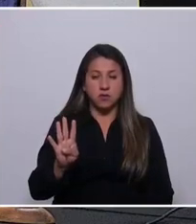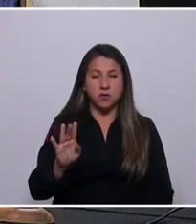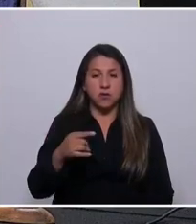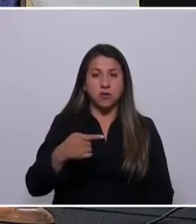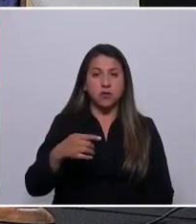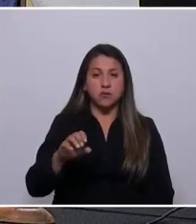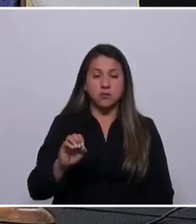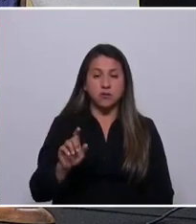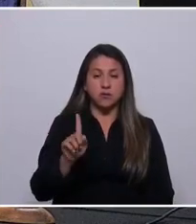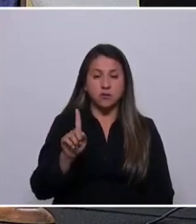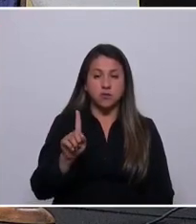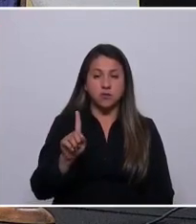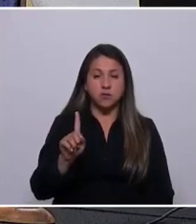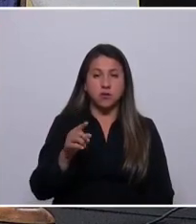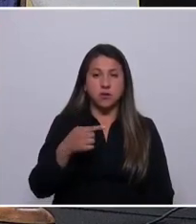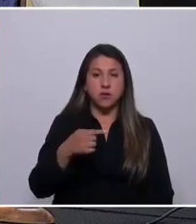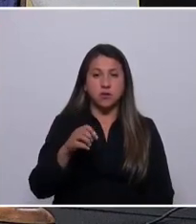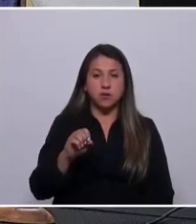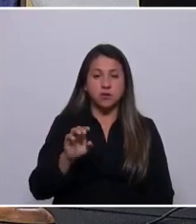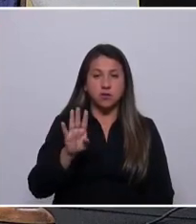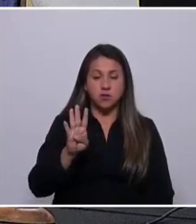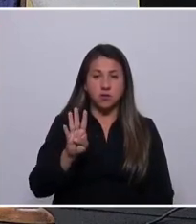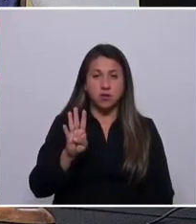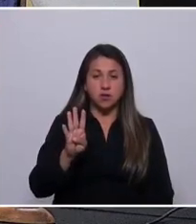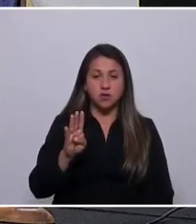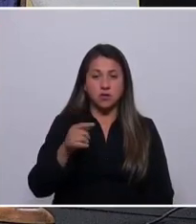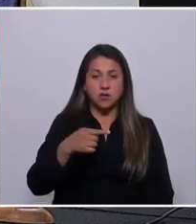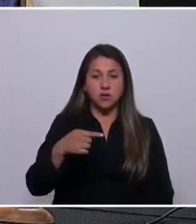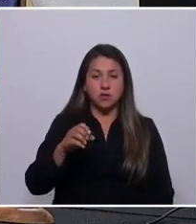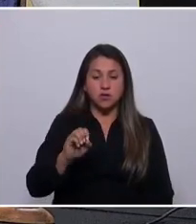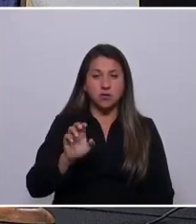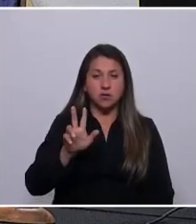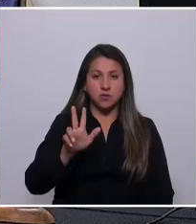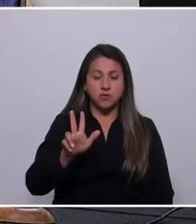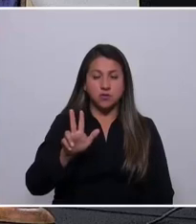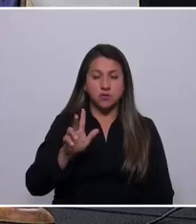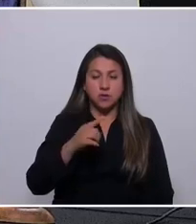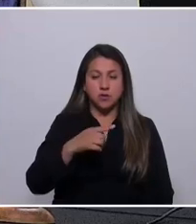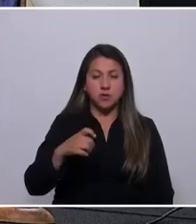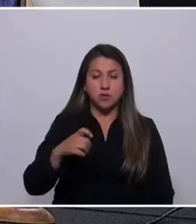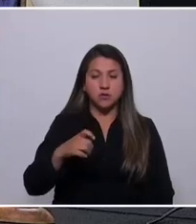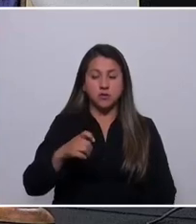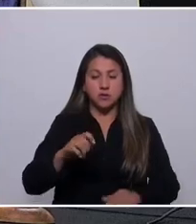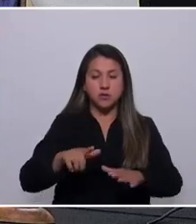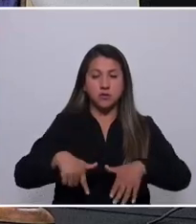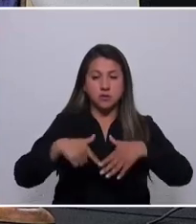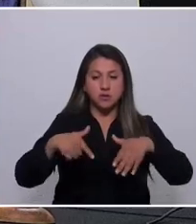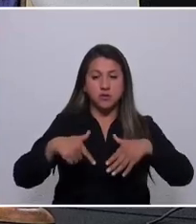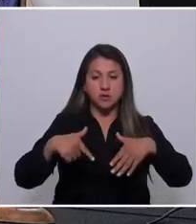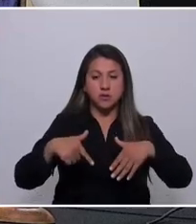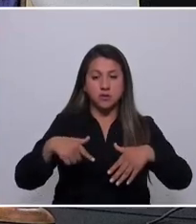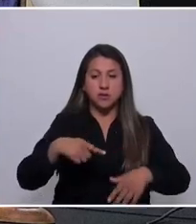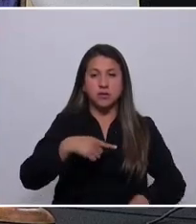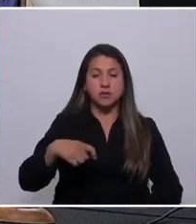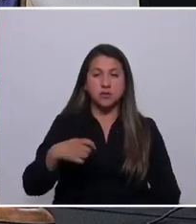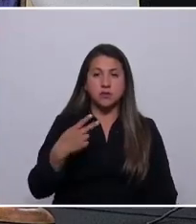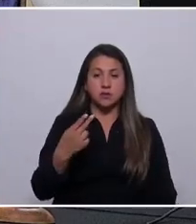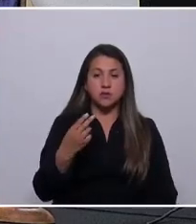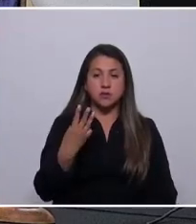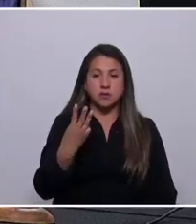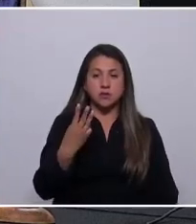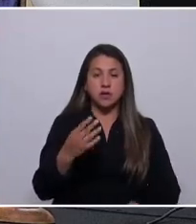101, 104, 108, 117 y 123.